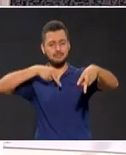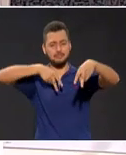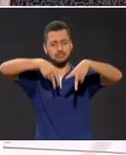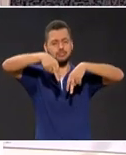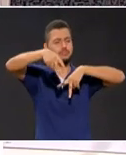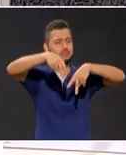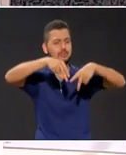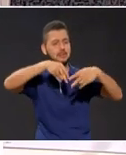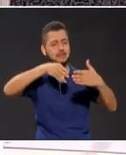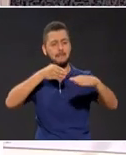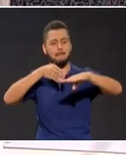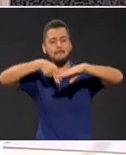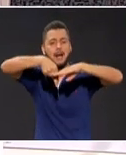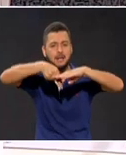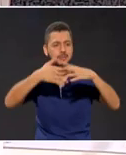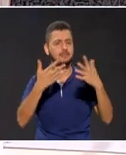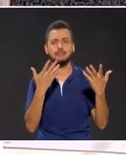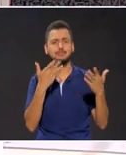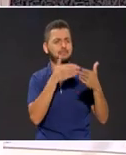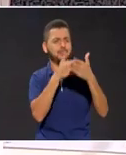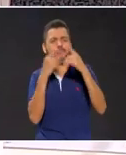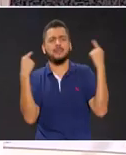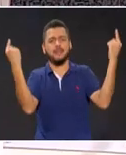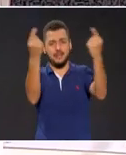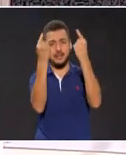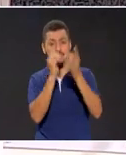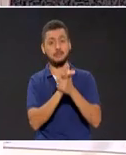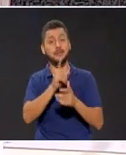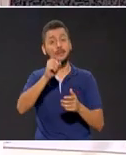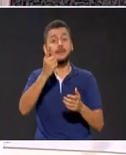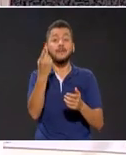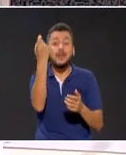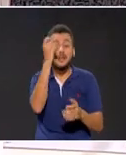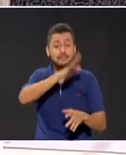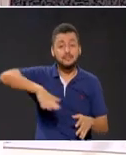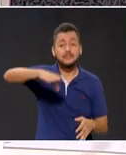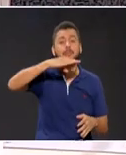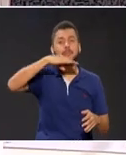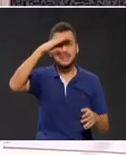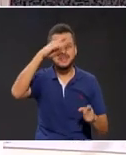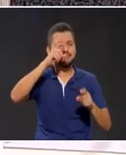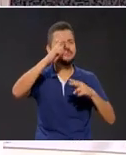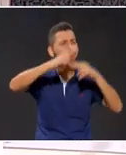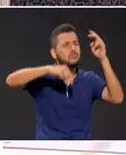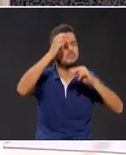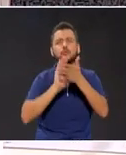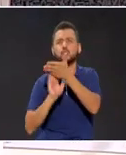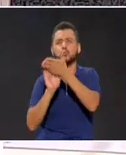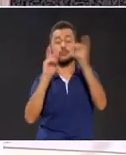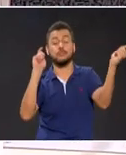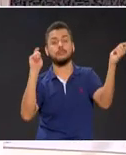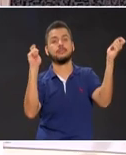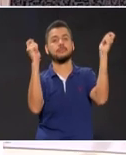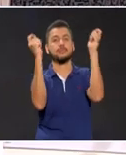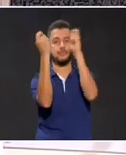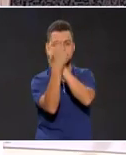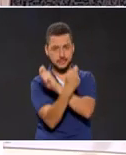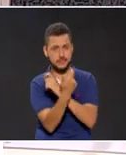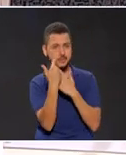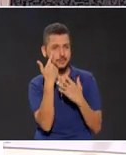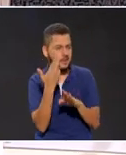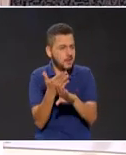de adecuar la infraestructura para que se pueda además pues caminar sin problema, pero hay que activarlo con más y mejores